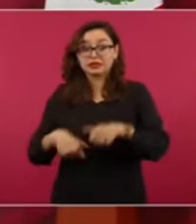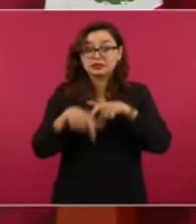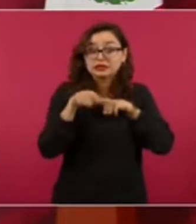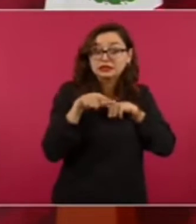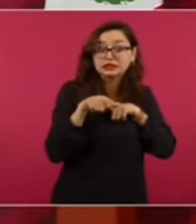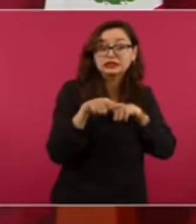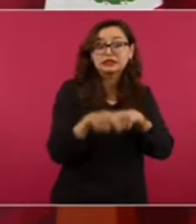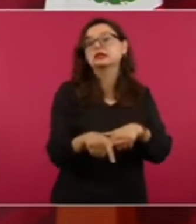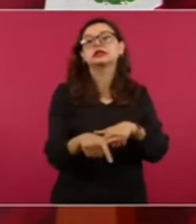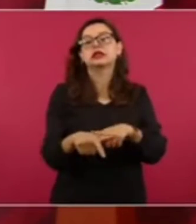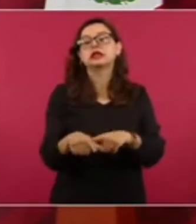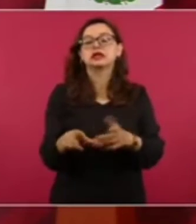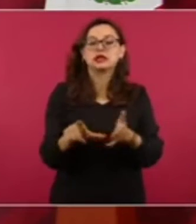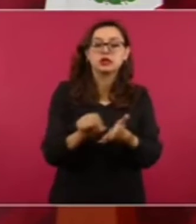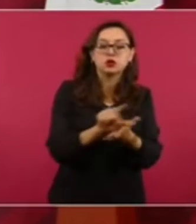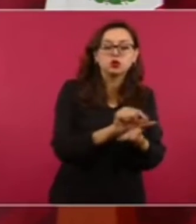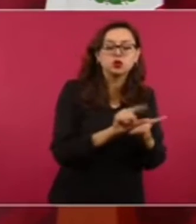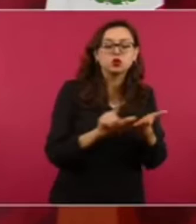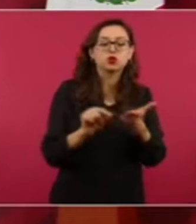utilizando